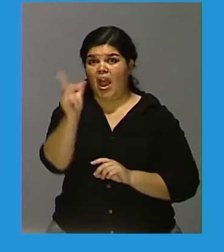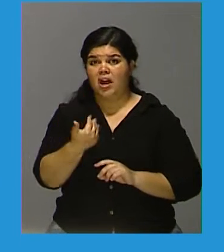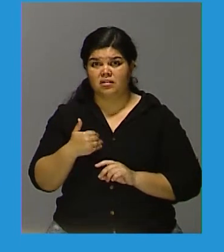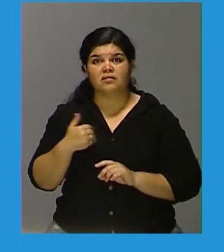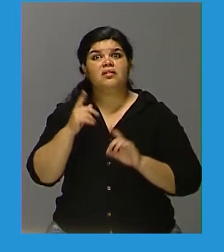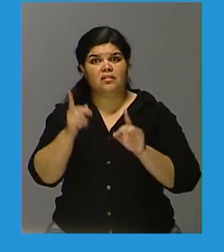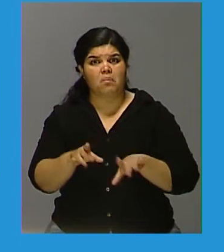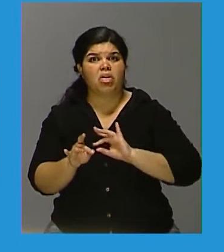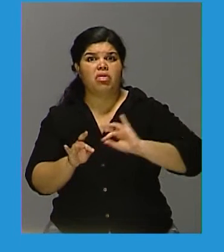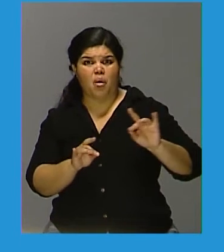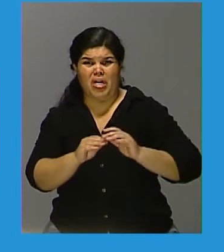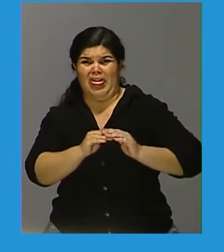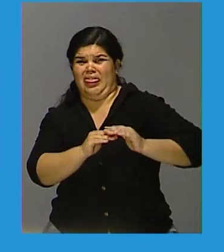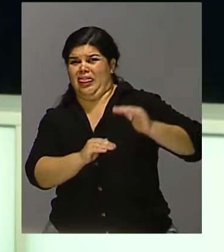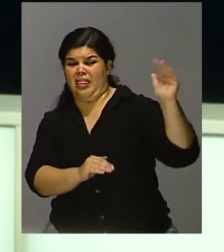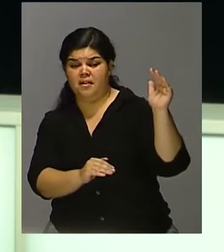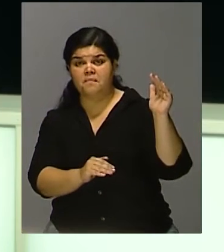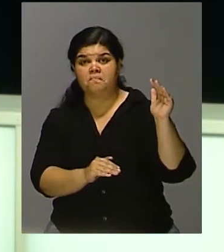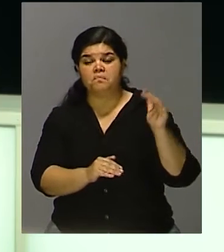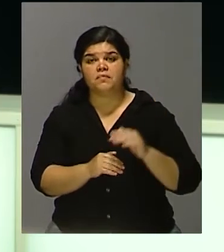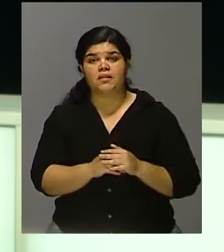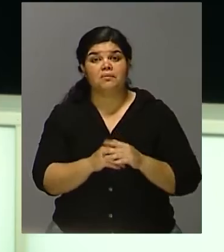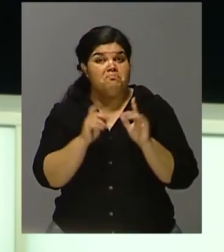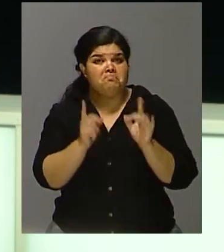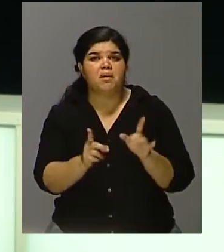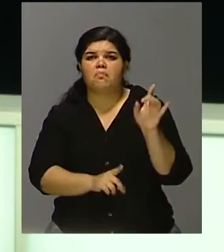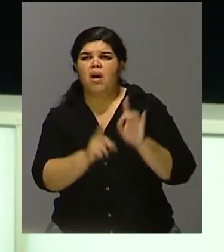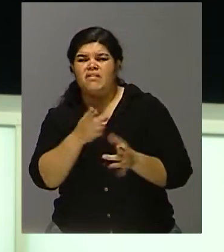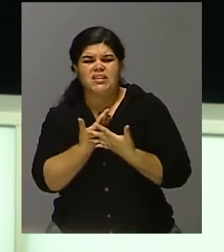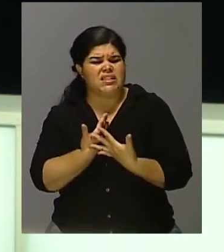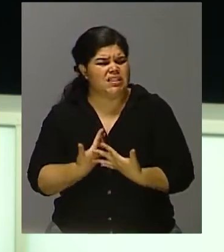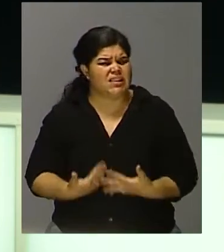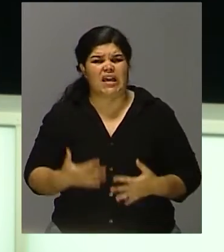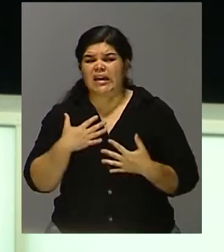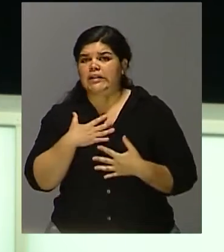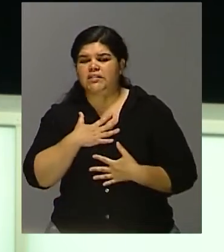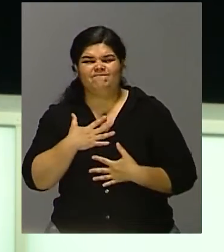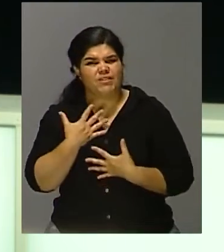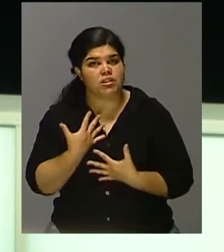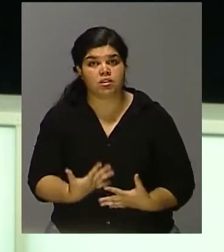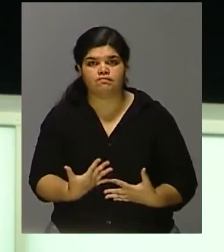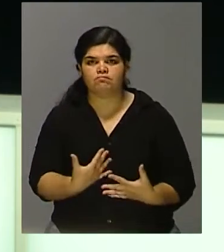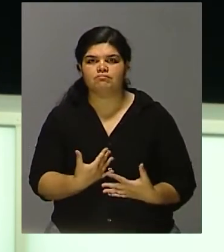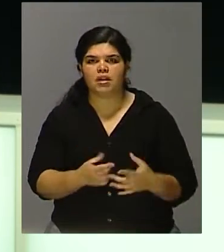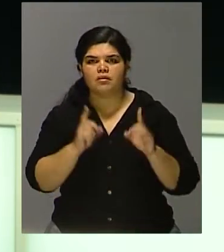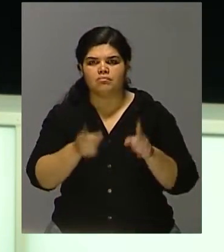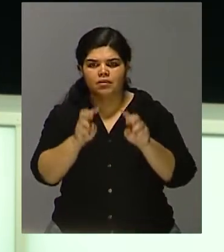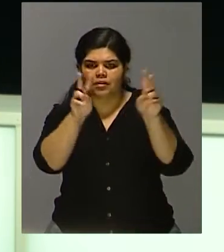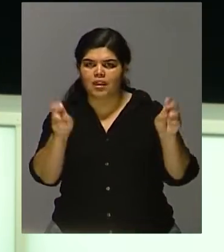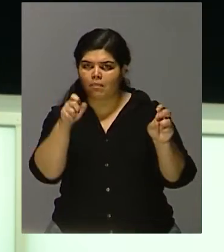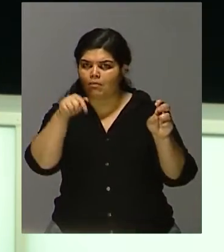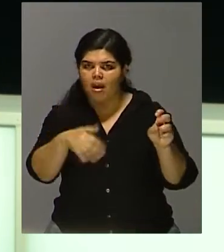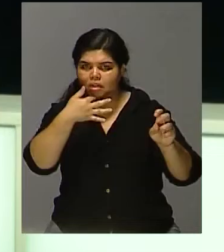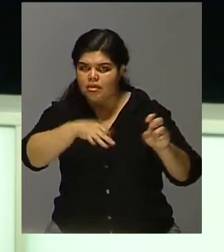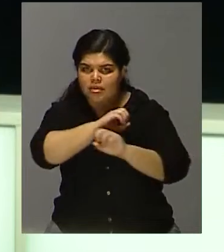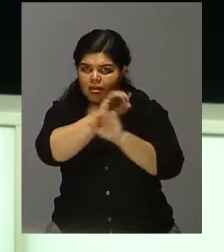nos superan y con una realidad que en muchos casos es agobiante, es importante hablar de este tema y también es importante entender